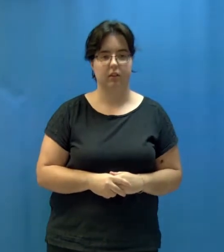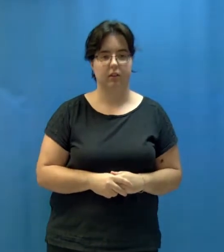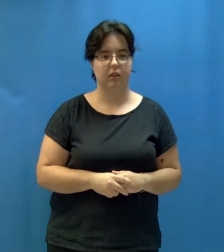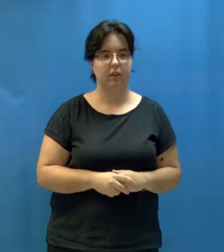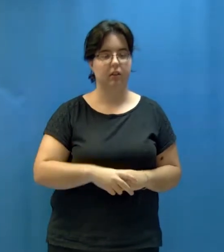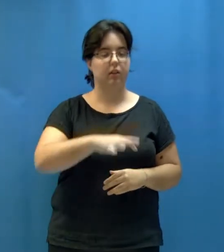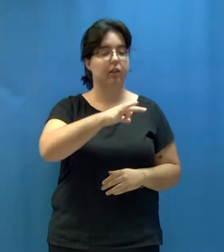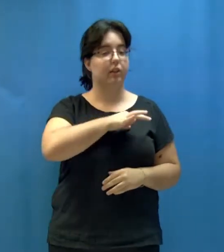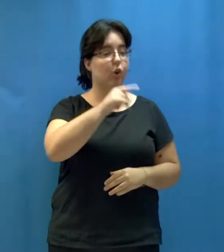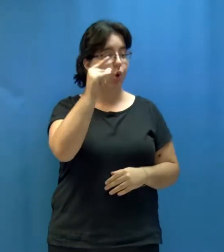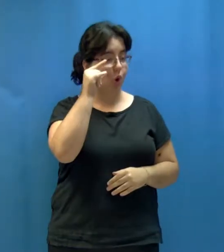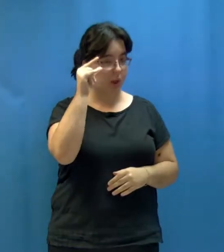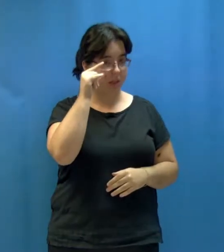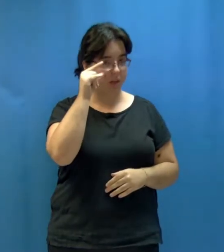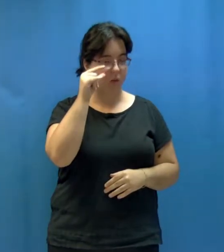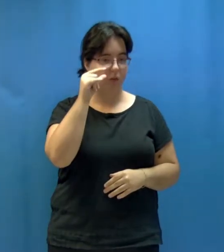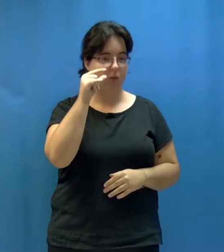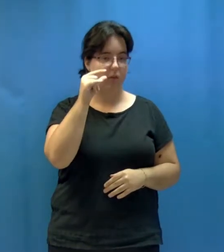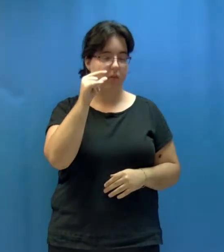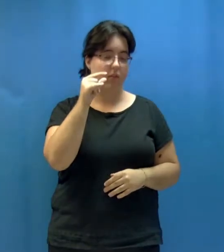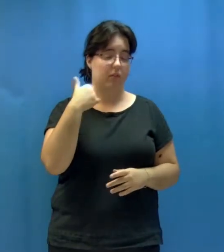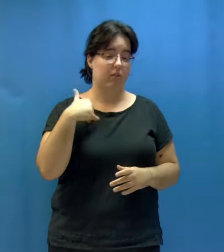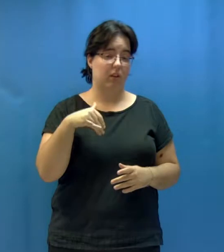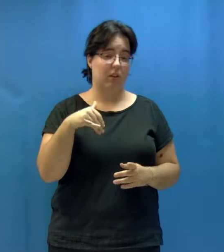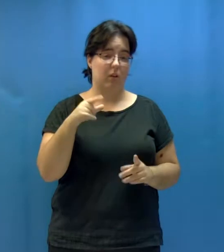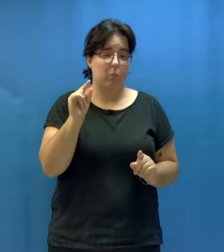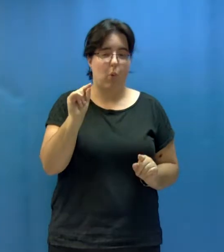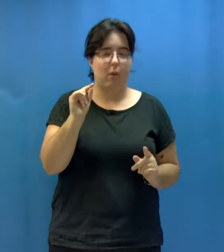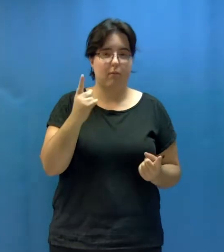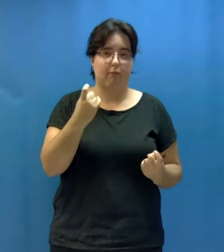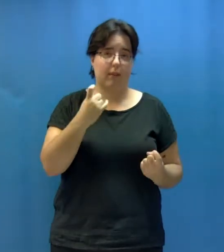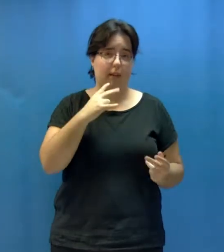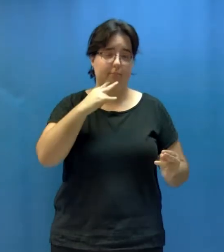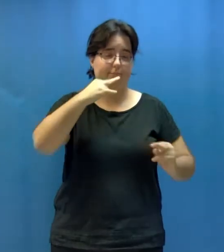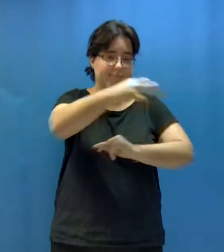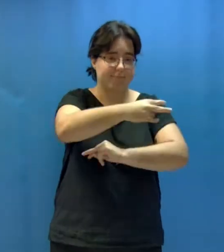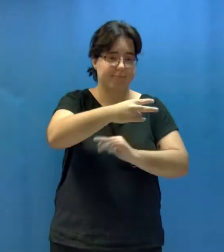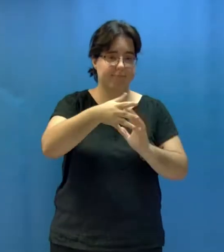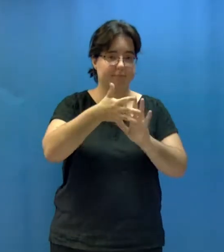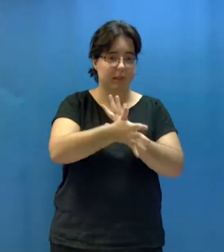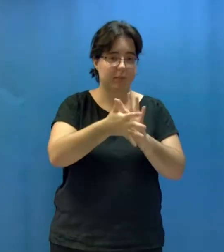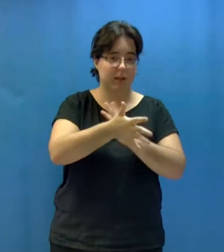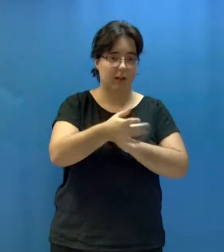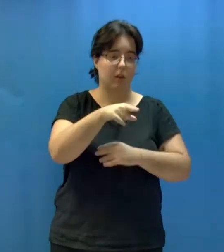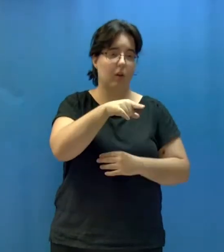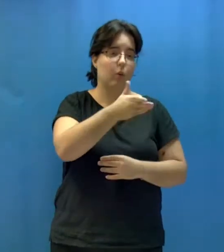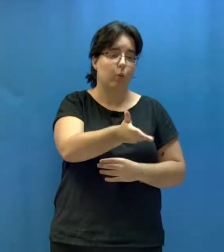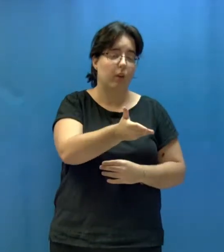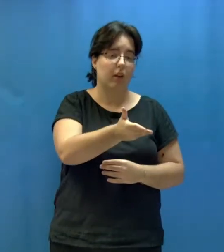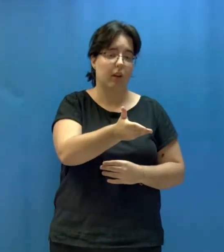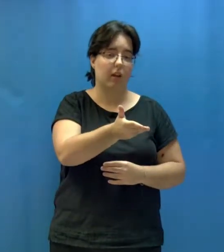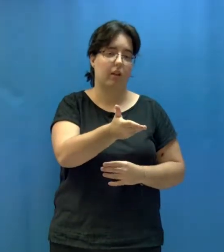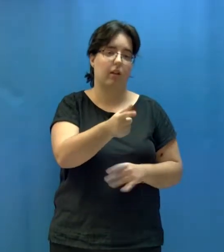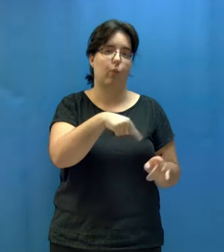Señor Lorenzo, llega un momento que hay que responder, hay que explicar. Usted, claro, su mayor